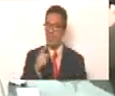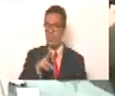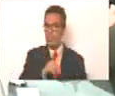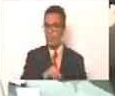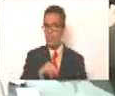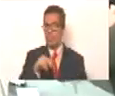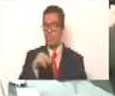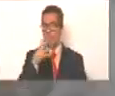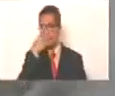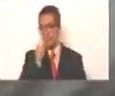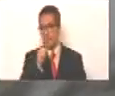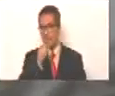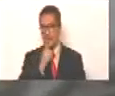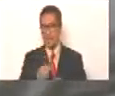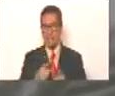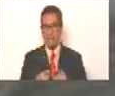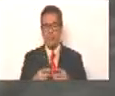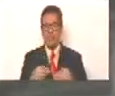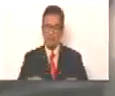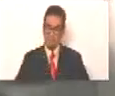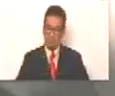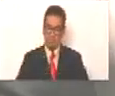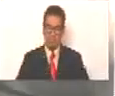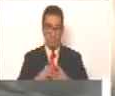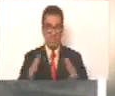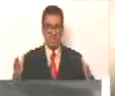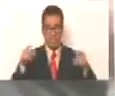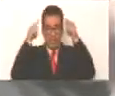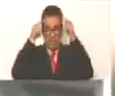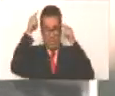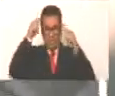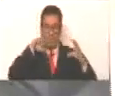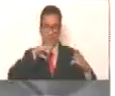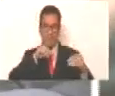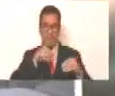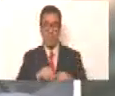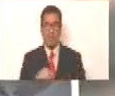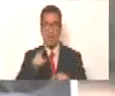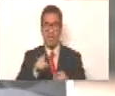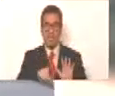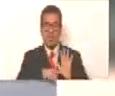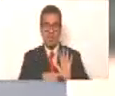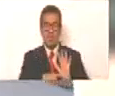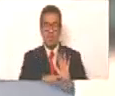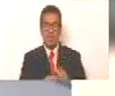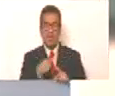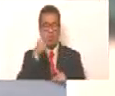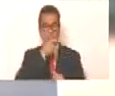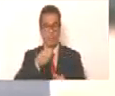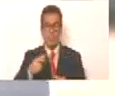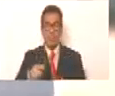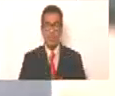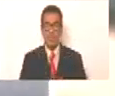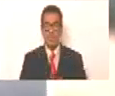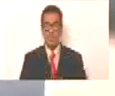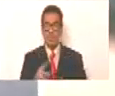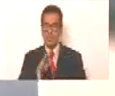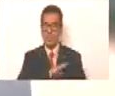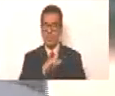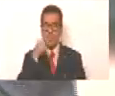un gran esfuerzo. Pero Chávez hablaba con ese lenguaje popular, era auténtico, era